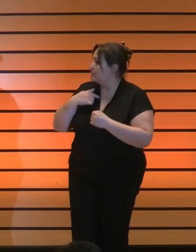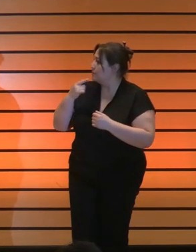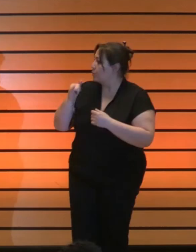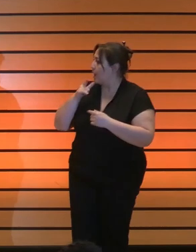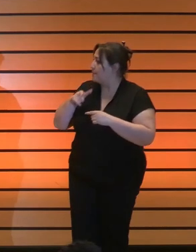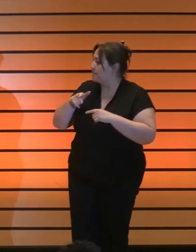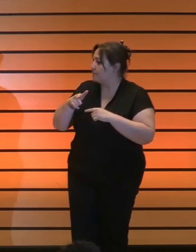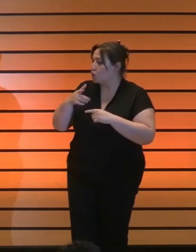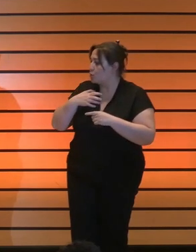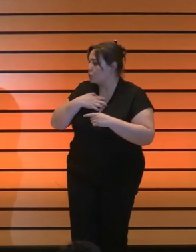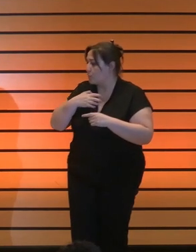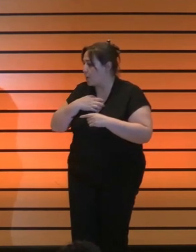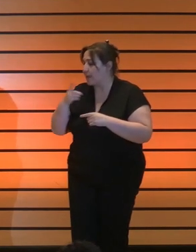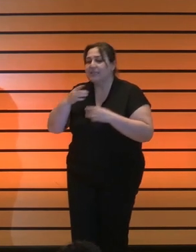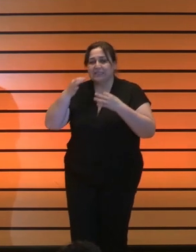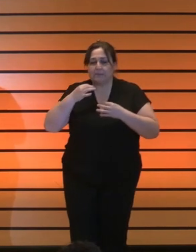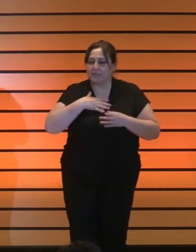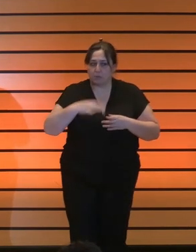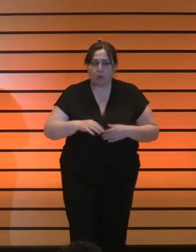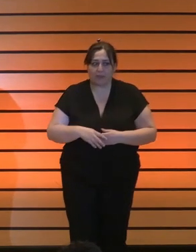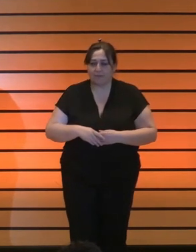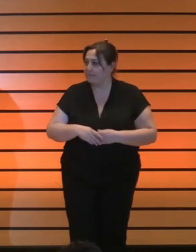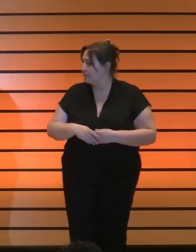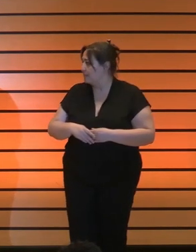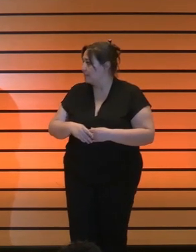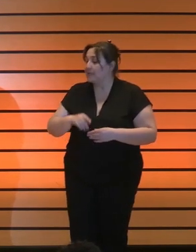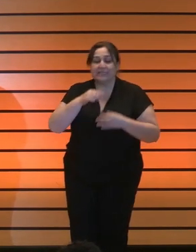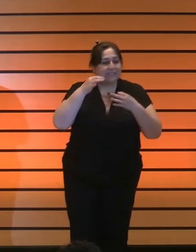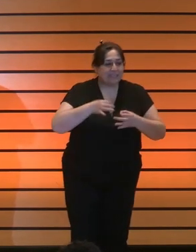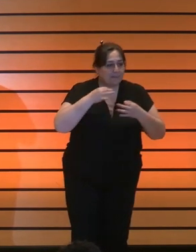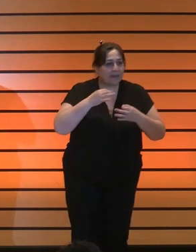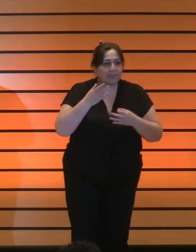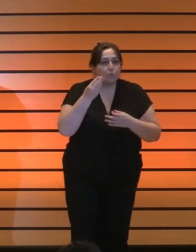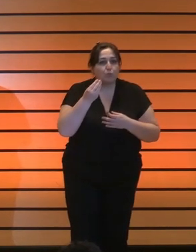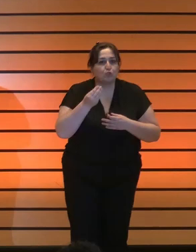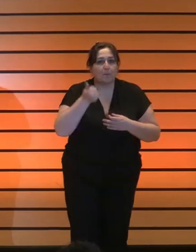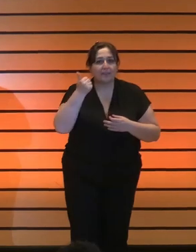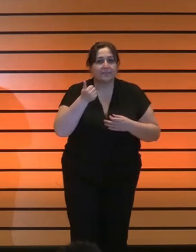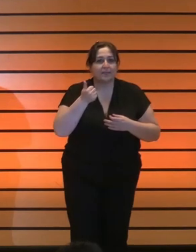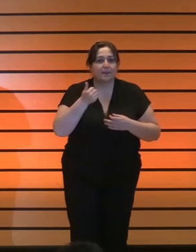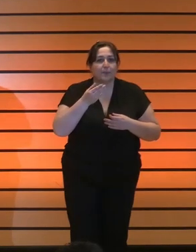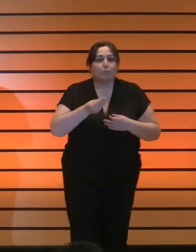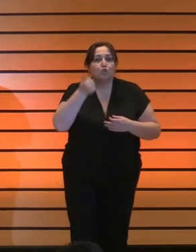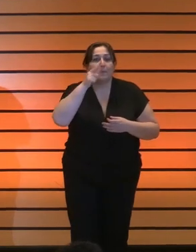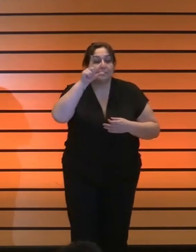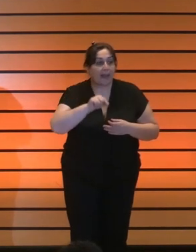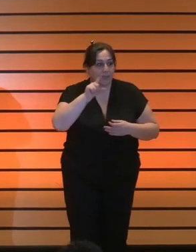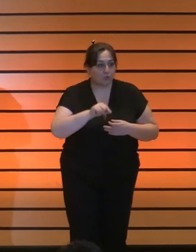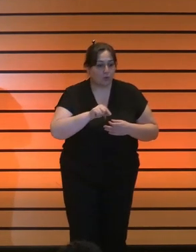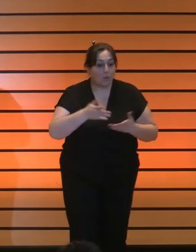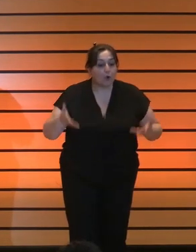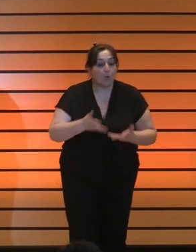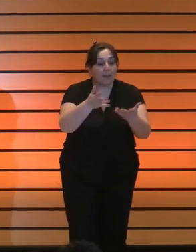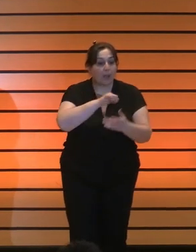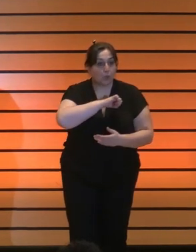siempre es viable es siempre mucho más es siempre mucho más barato promover